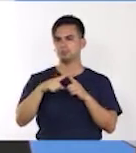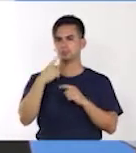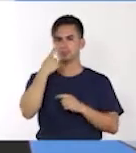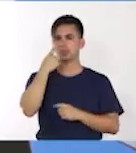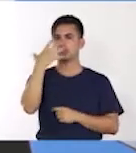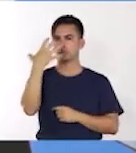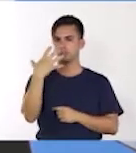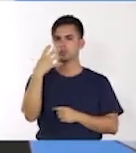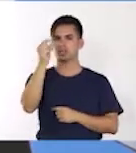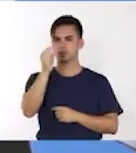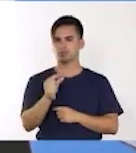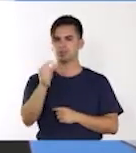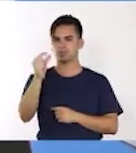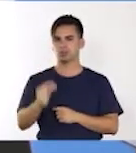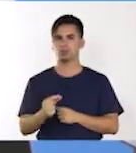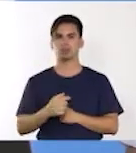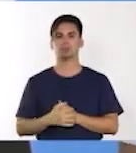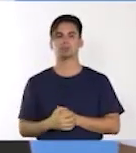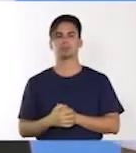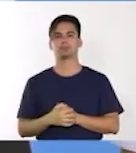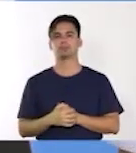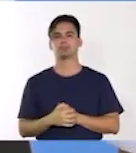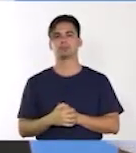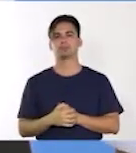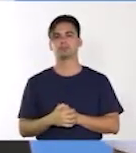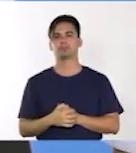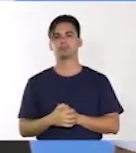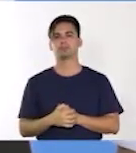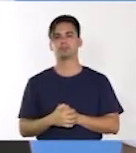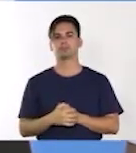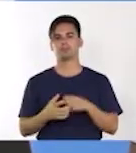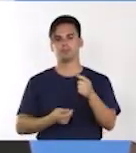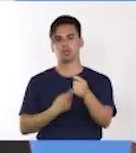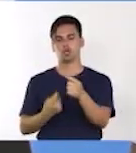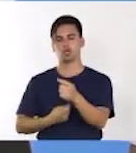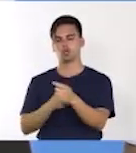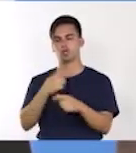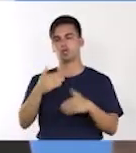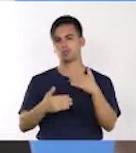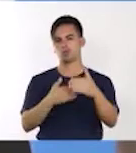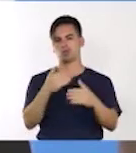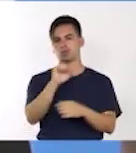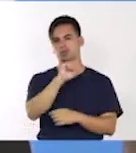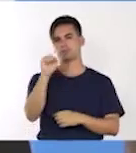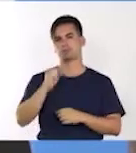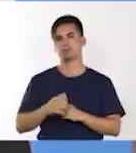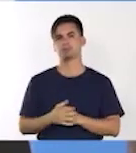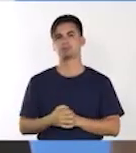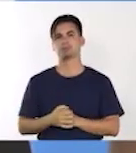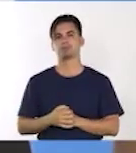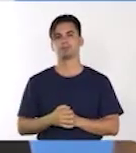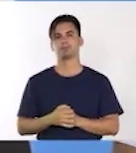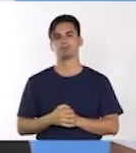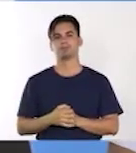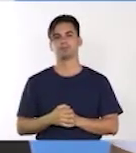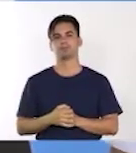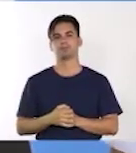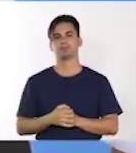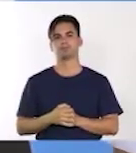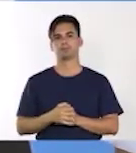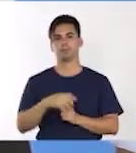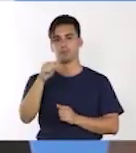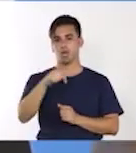Ernesto Che Guevara y otras importantes figuras con aporte significativo a este